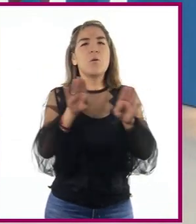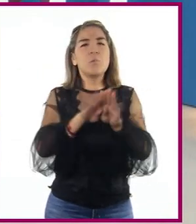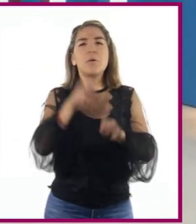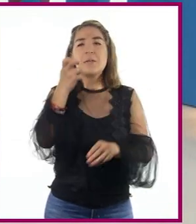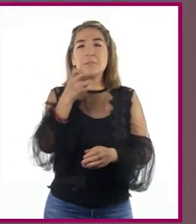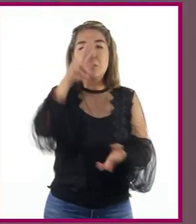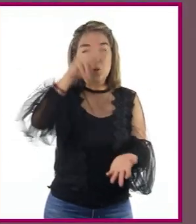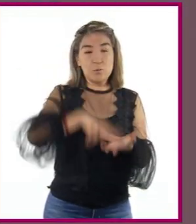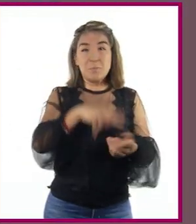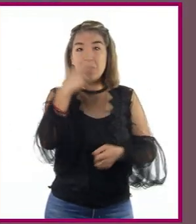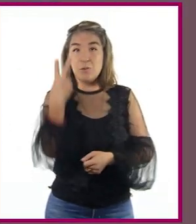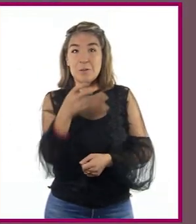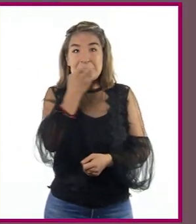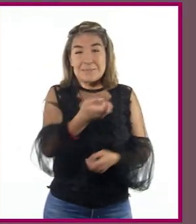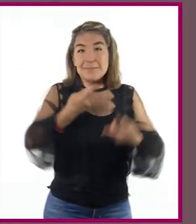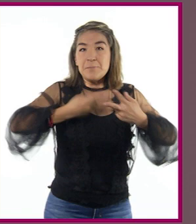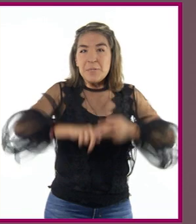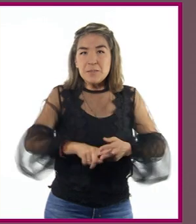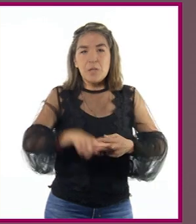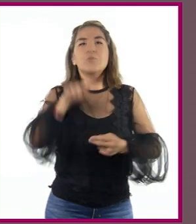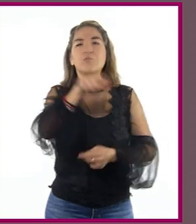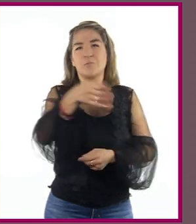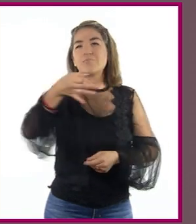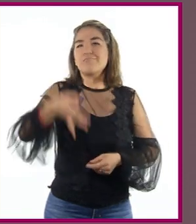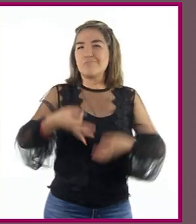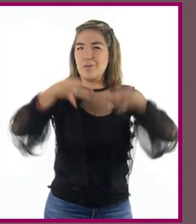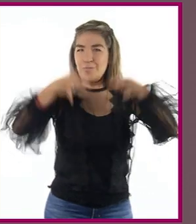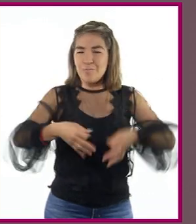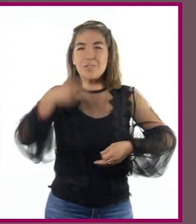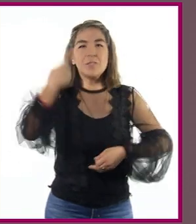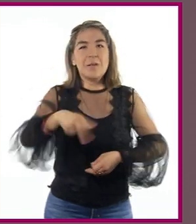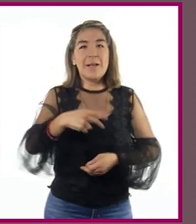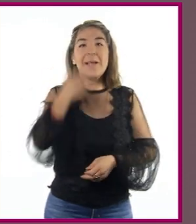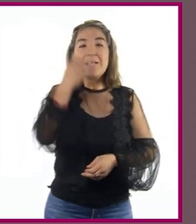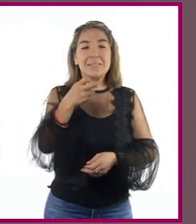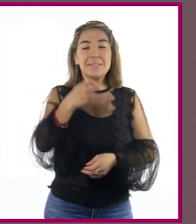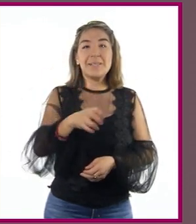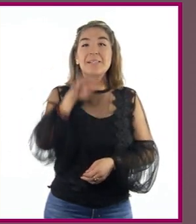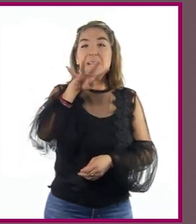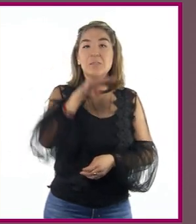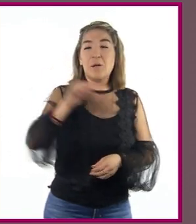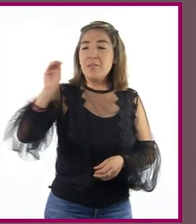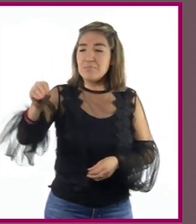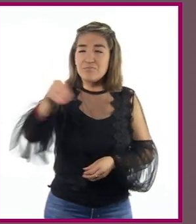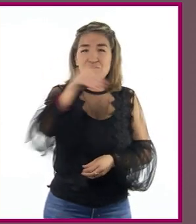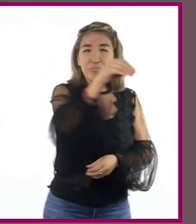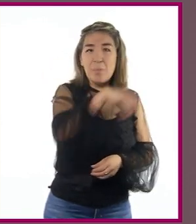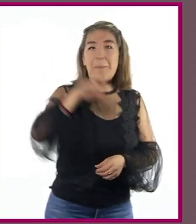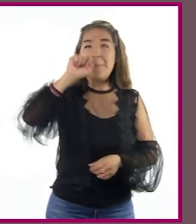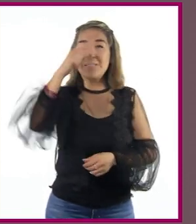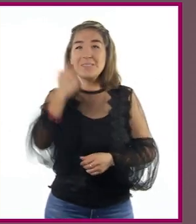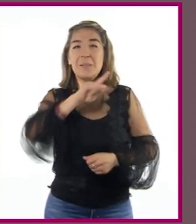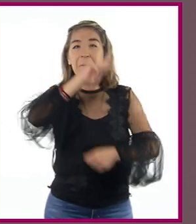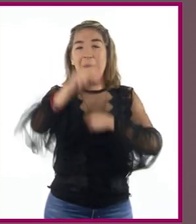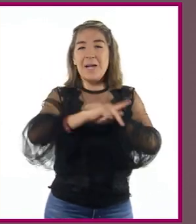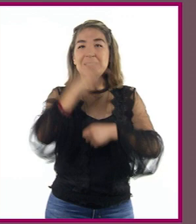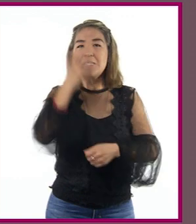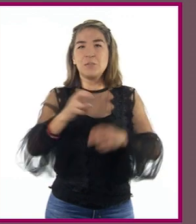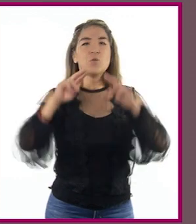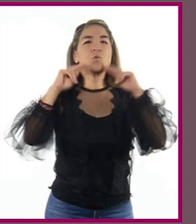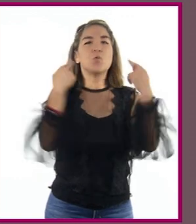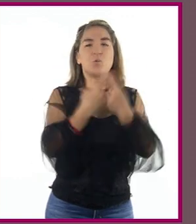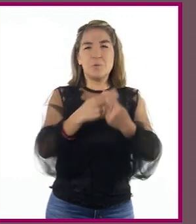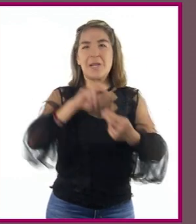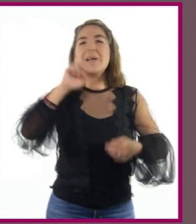en 2002, es la moneda oficial en 19 de los 27 países que conforman la zona